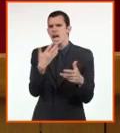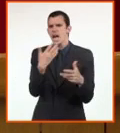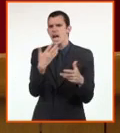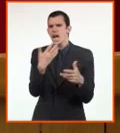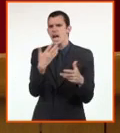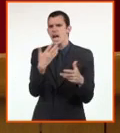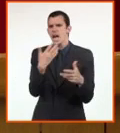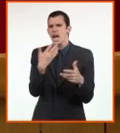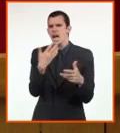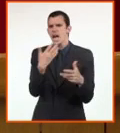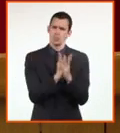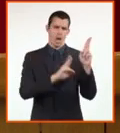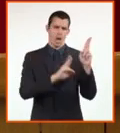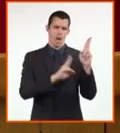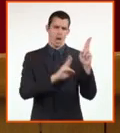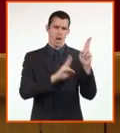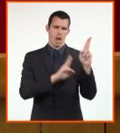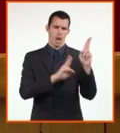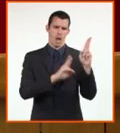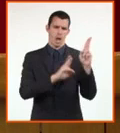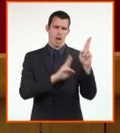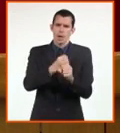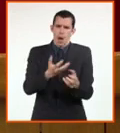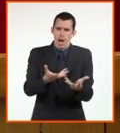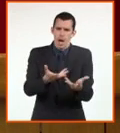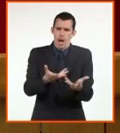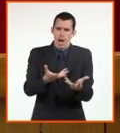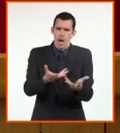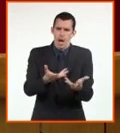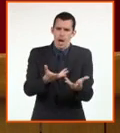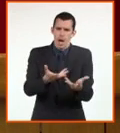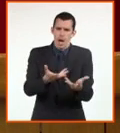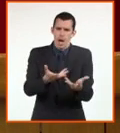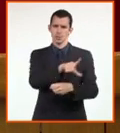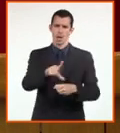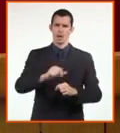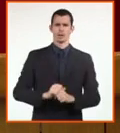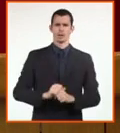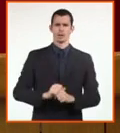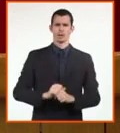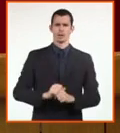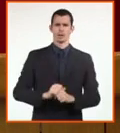convidamos al estudiantado cubano a creer cuando decimos hasta la victoria siempre.